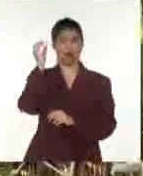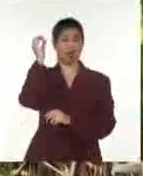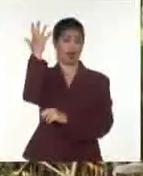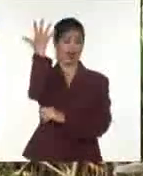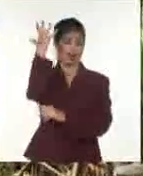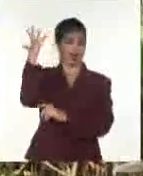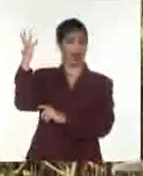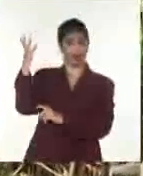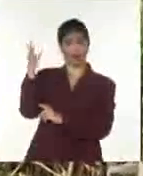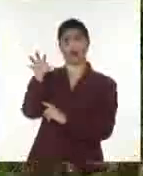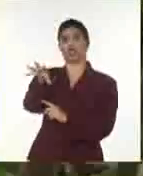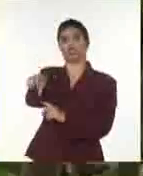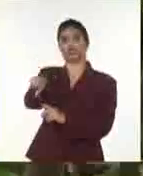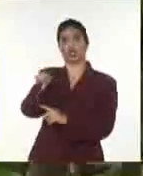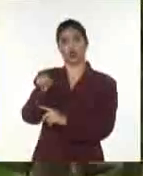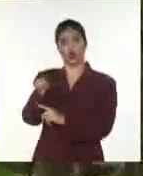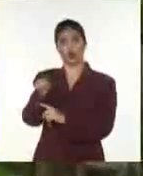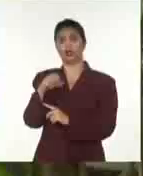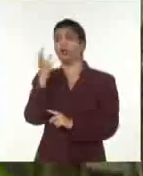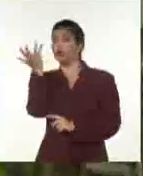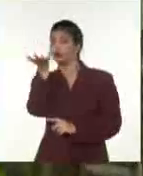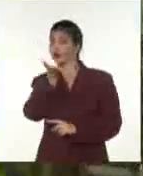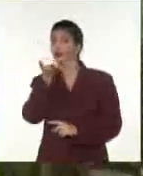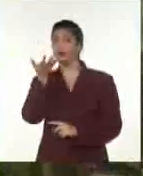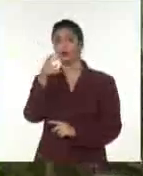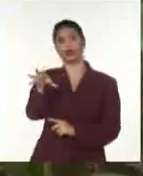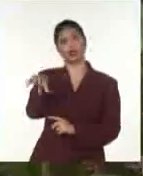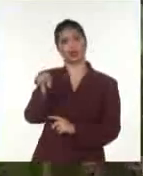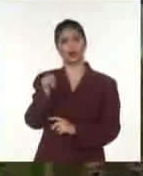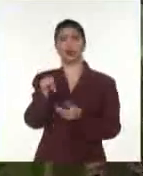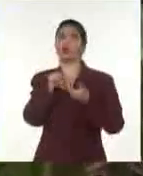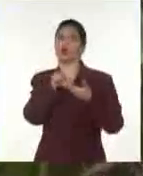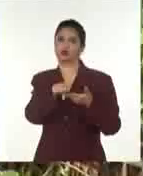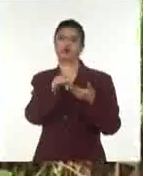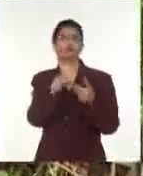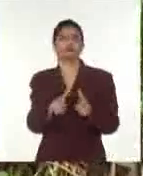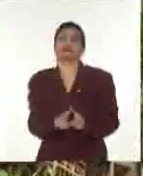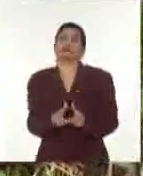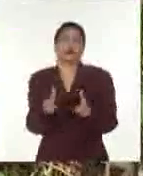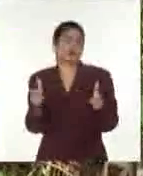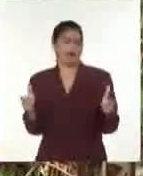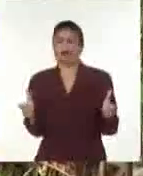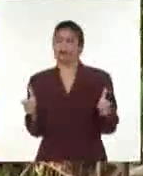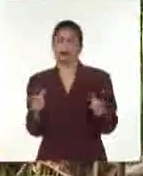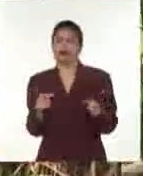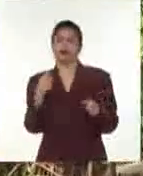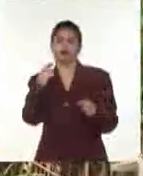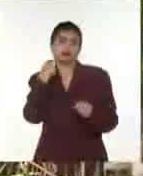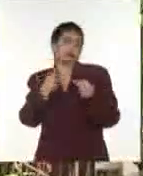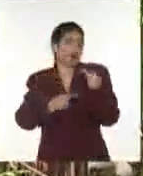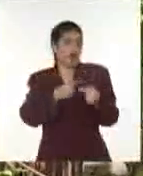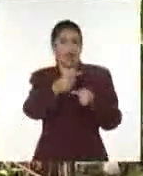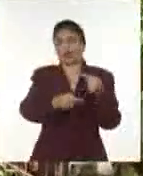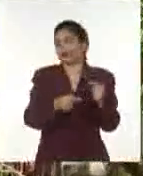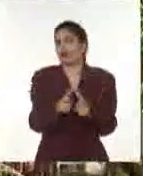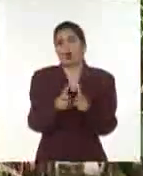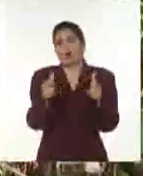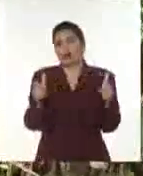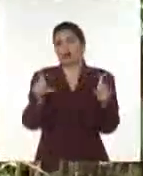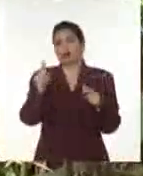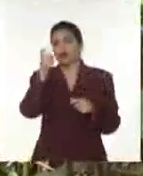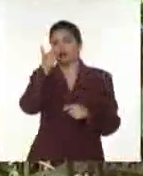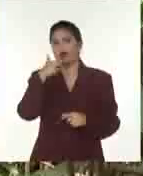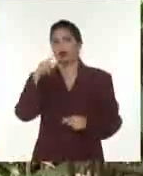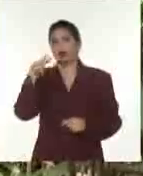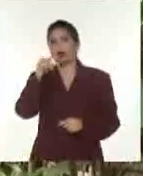se incorpora a la biomasa vegetal. Un servicio que va creciendo en el tiempo. Exactamente, va creciendo y mientras más viejo